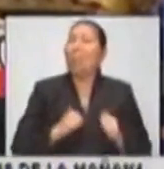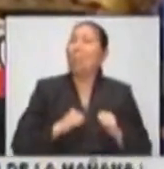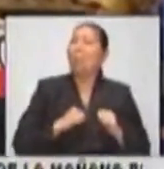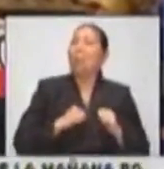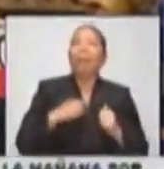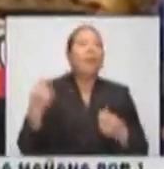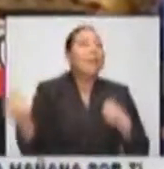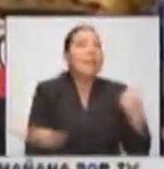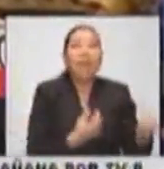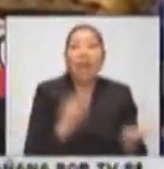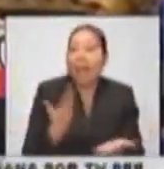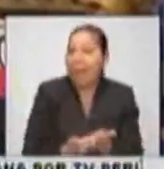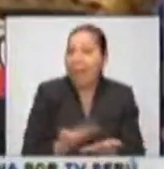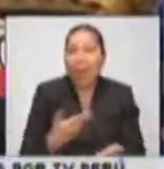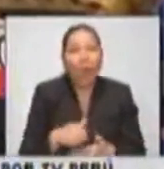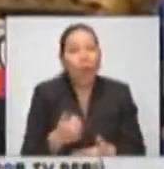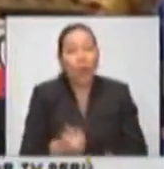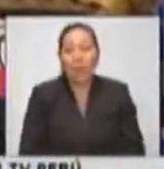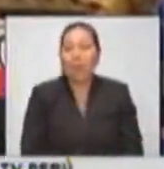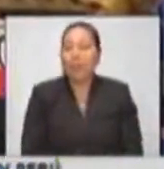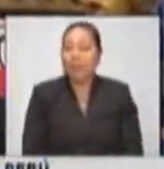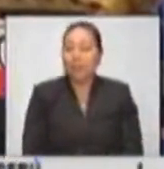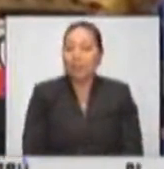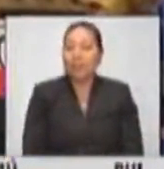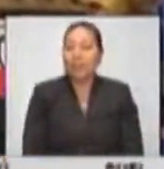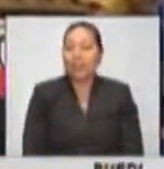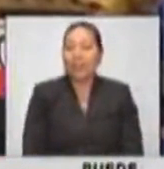quietos. Y lo otro es que